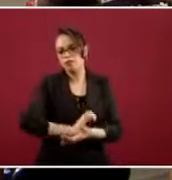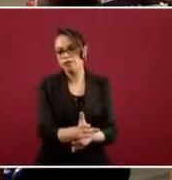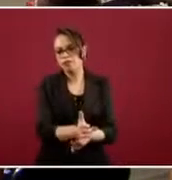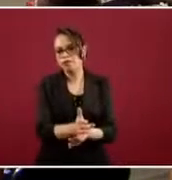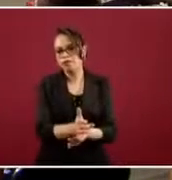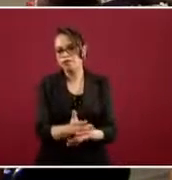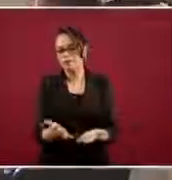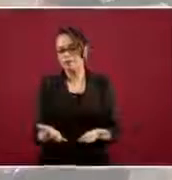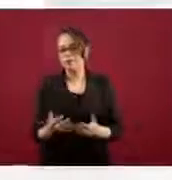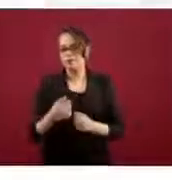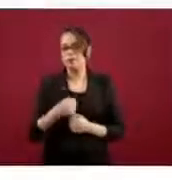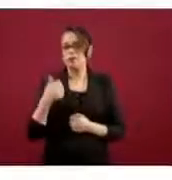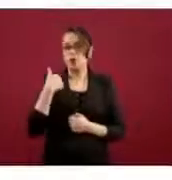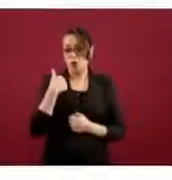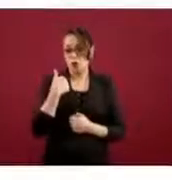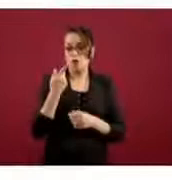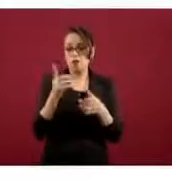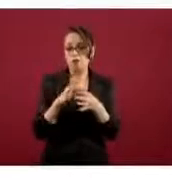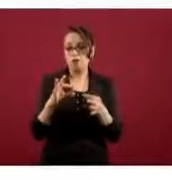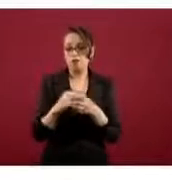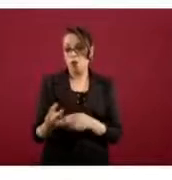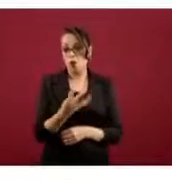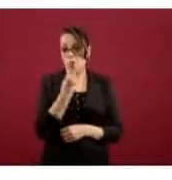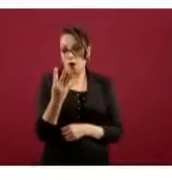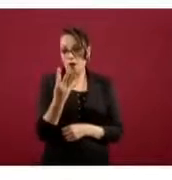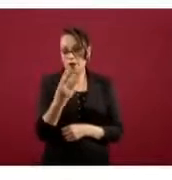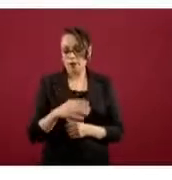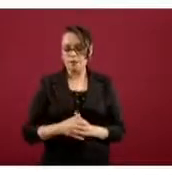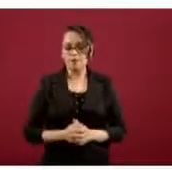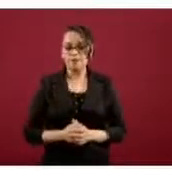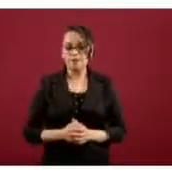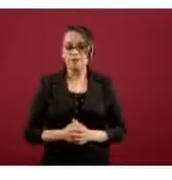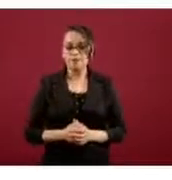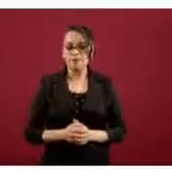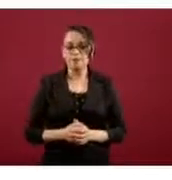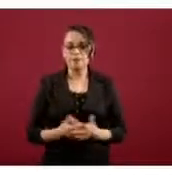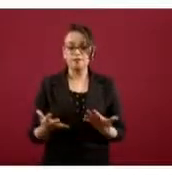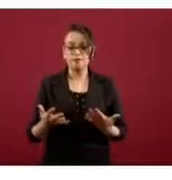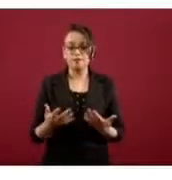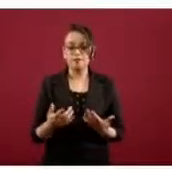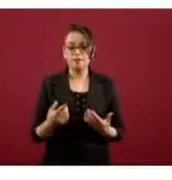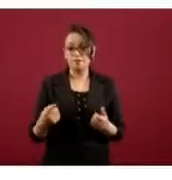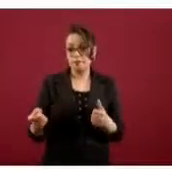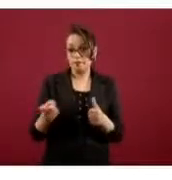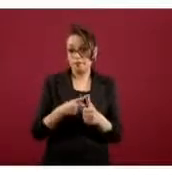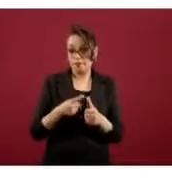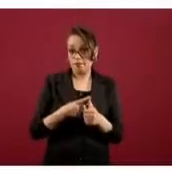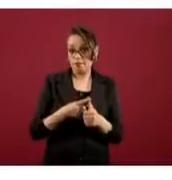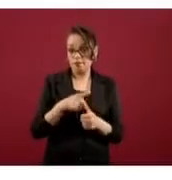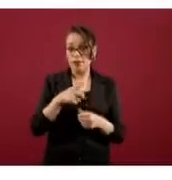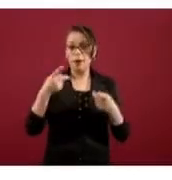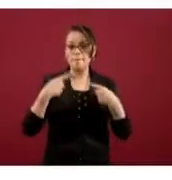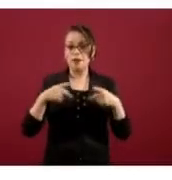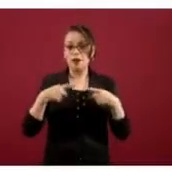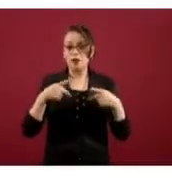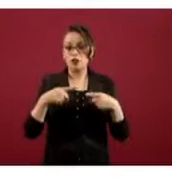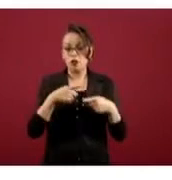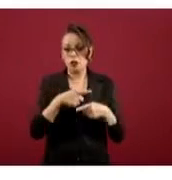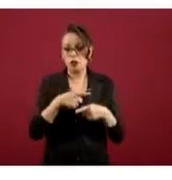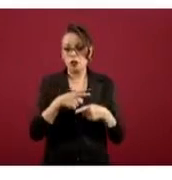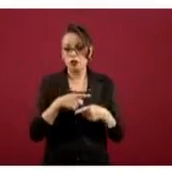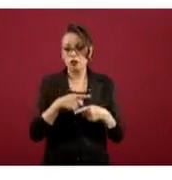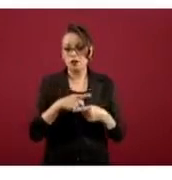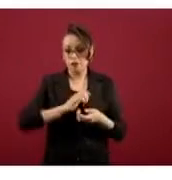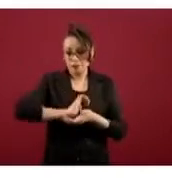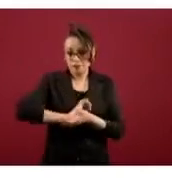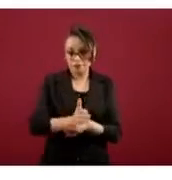particularmente de 4 de ellos. Las primeras tienen que ver con personas que han sido diagnosticadas con COVID